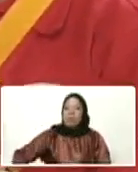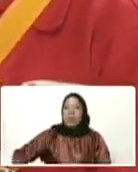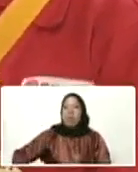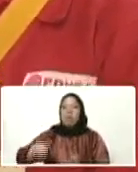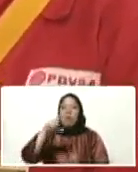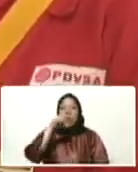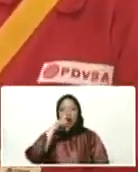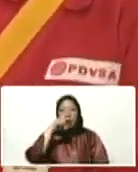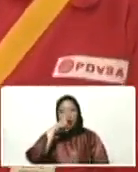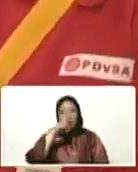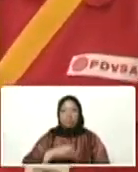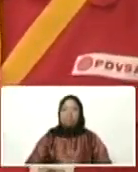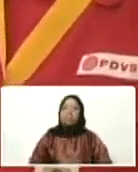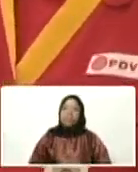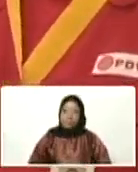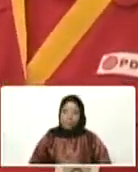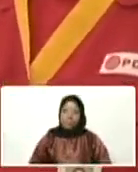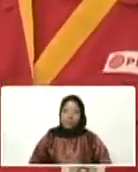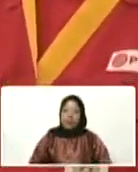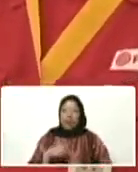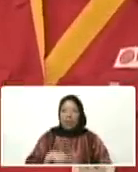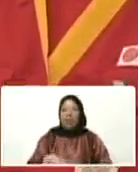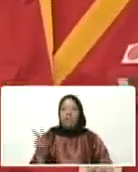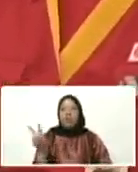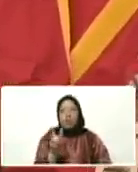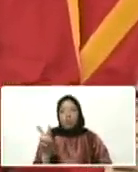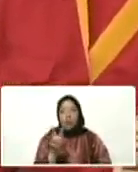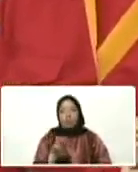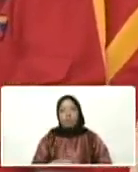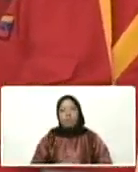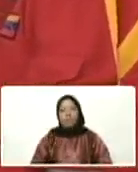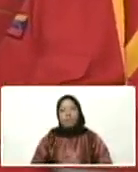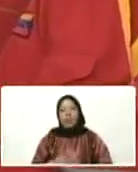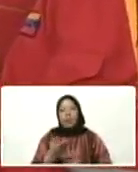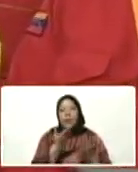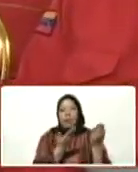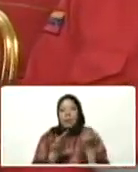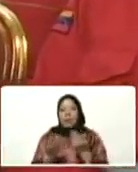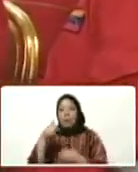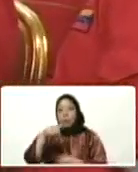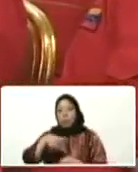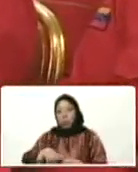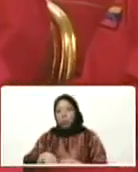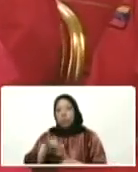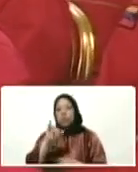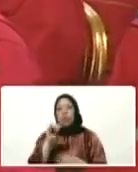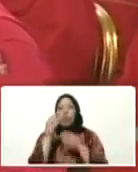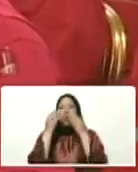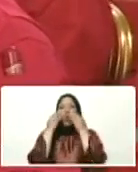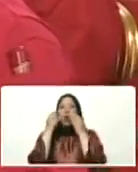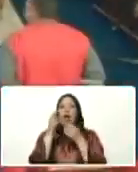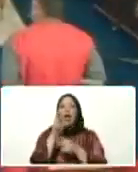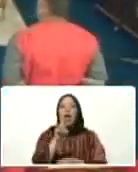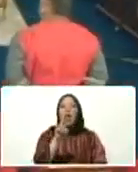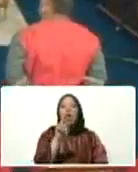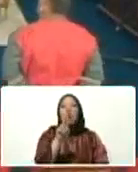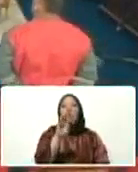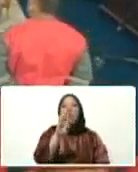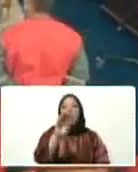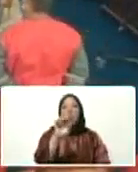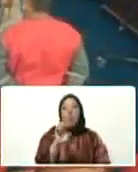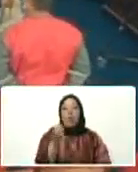presidente constitucional de la República Bolivariana de Venezuela. Recibe ciudadano Ruber Rafael Hurtado García